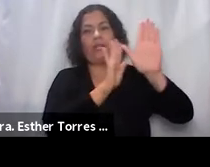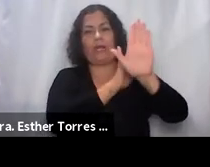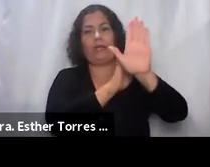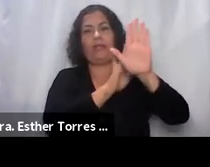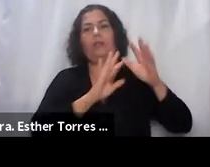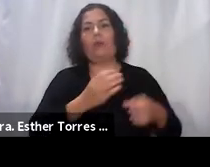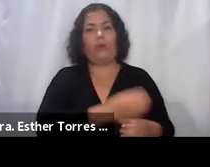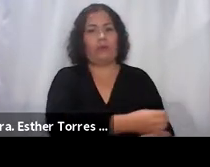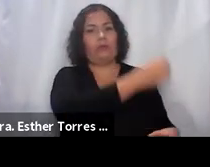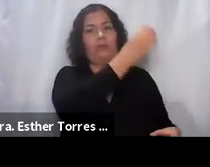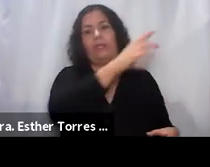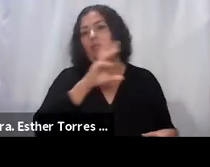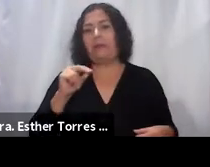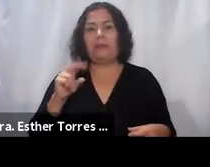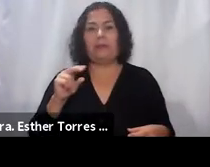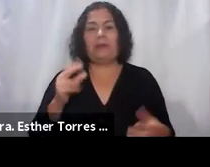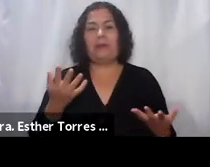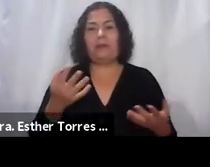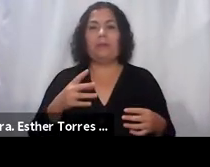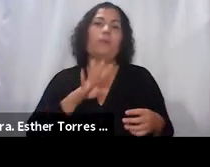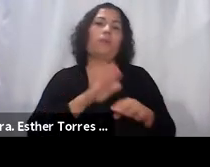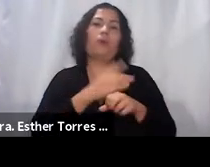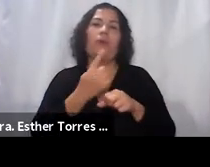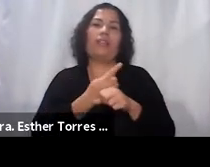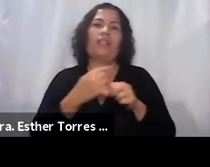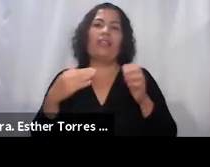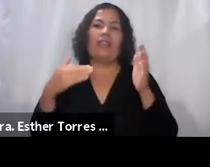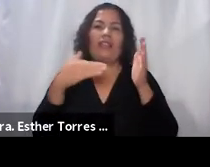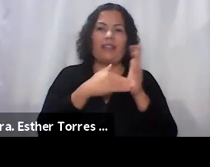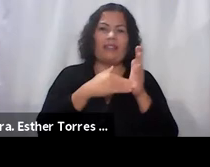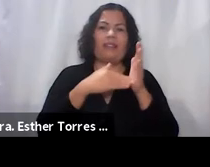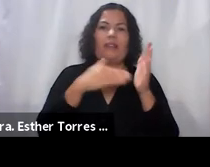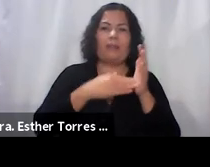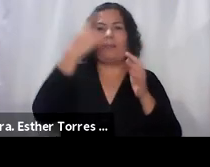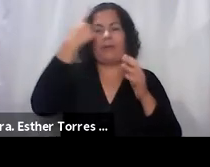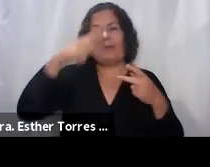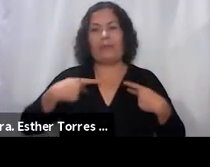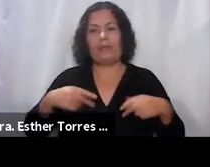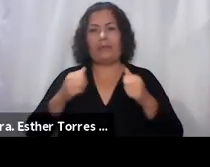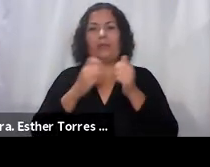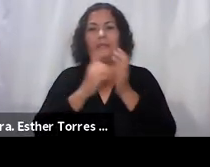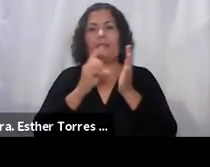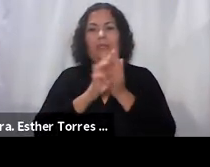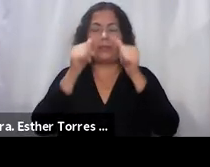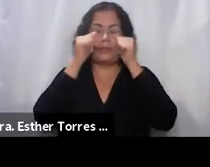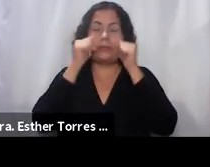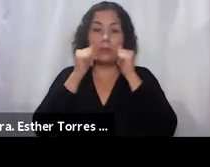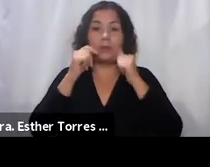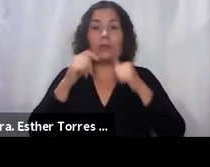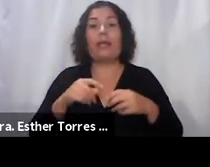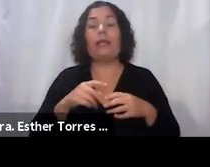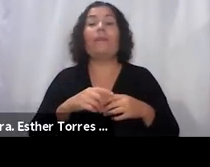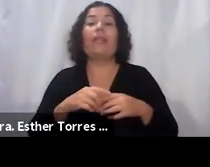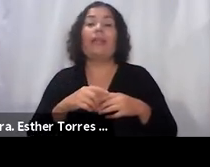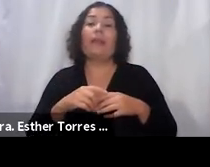un obstáculo, ¿no? Para las personas con discapacidad visual. Decidieron que los sistemas de orientación se podían hacer